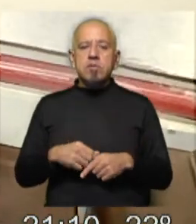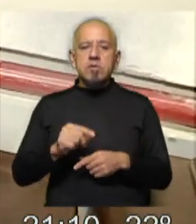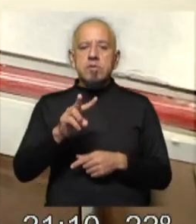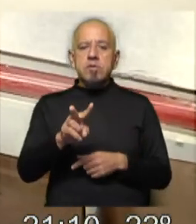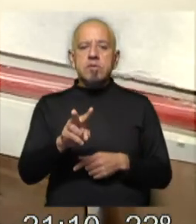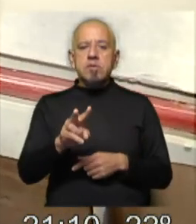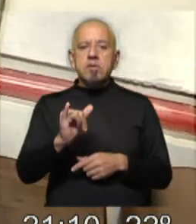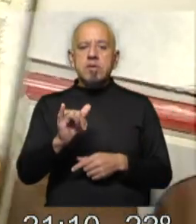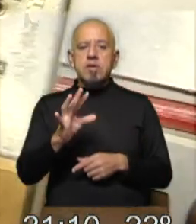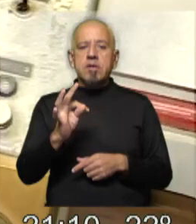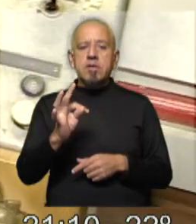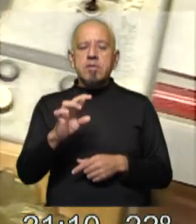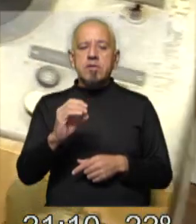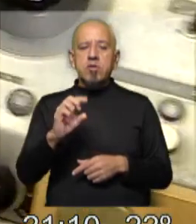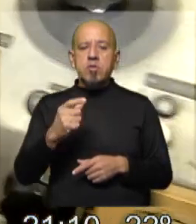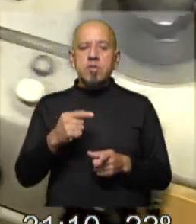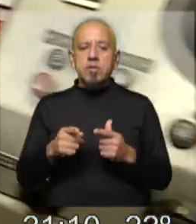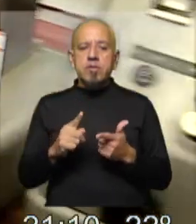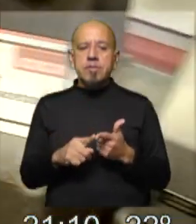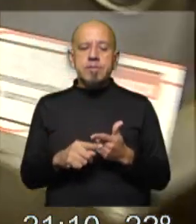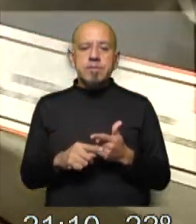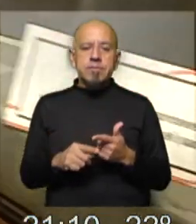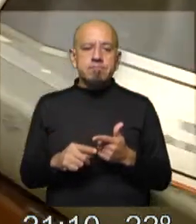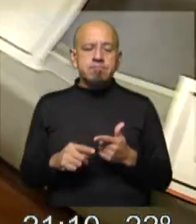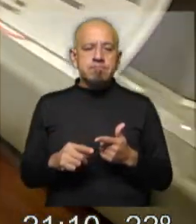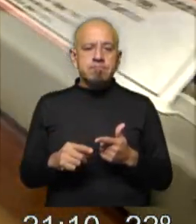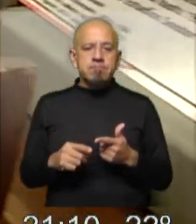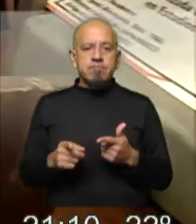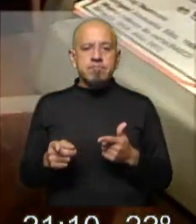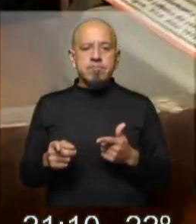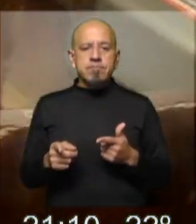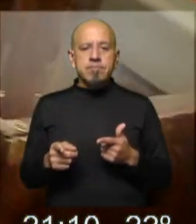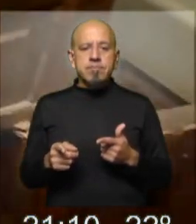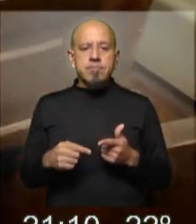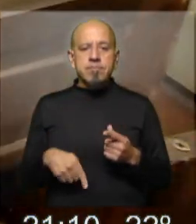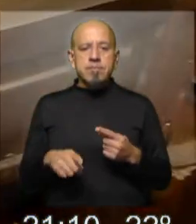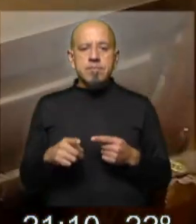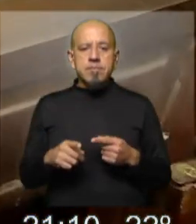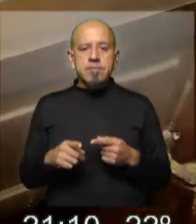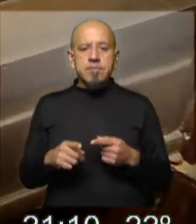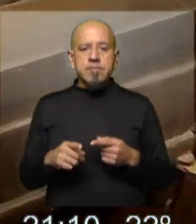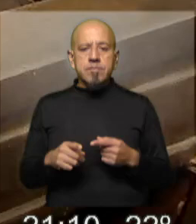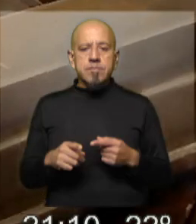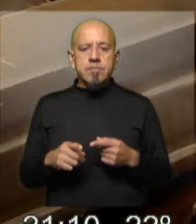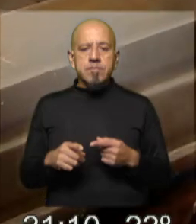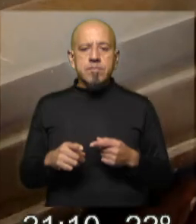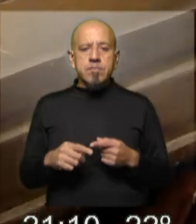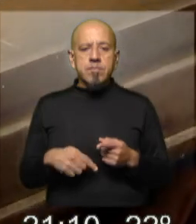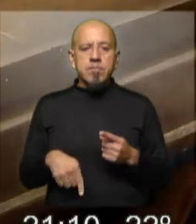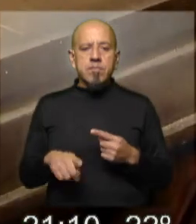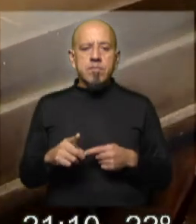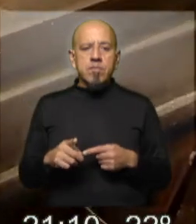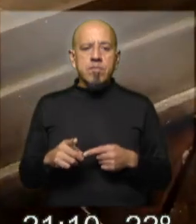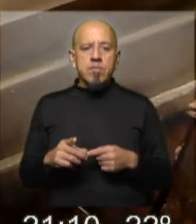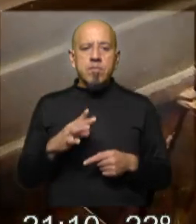vitrola de Edison, que apenas el surco ahí reproducía y salía por el